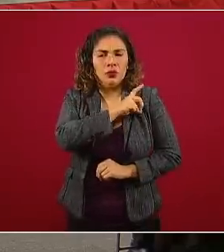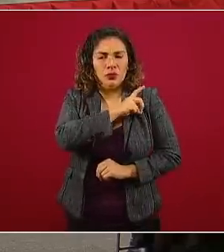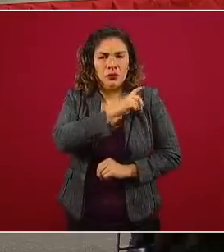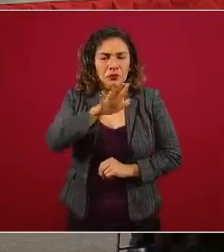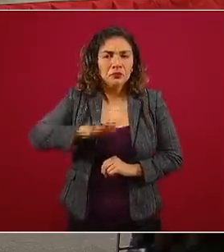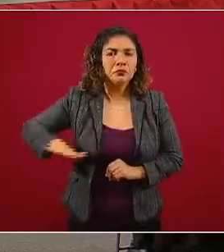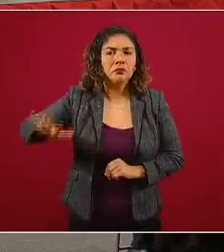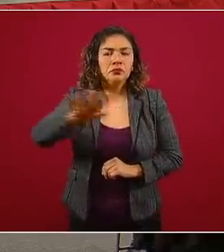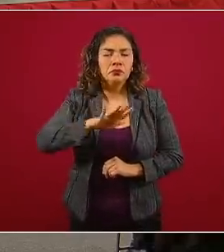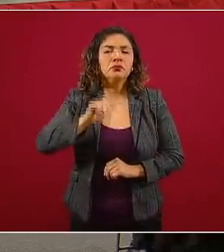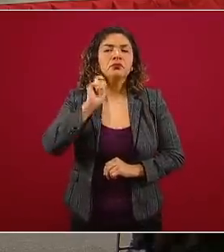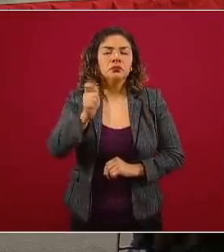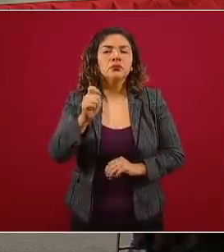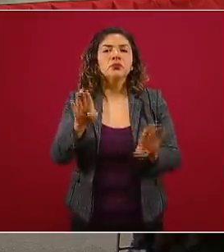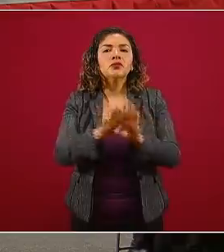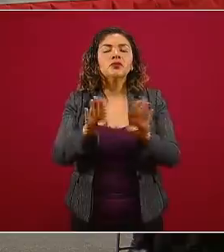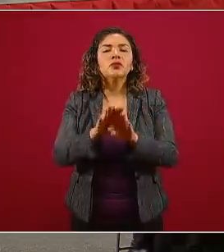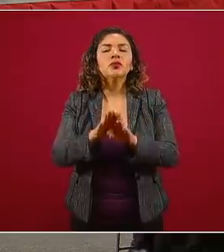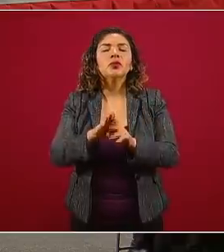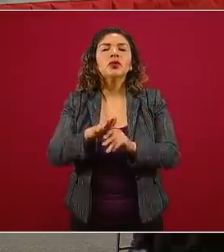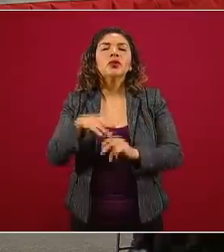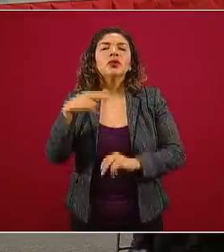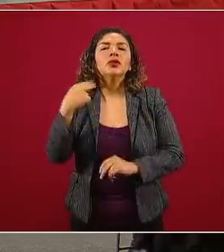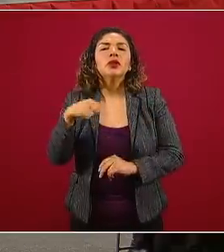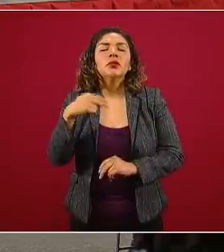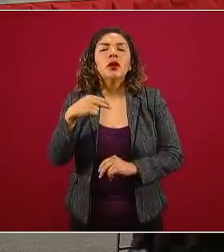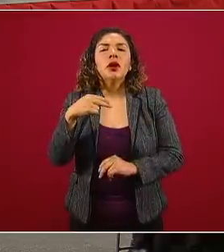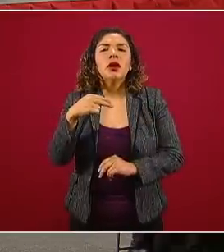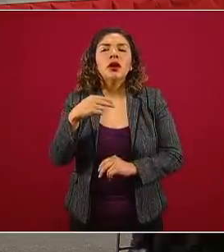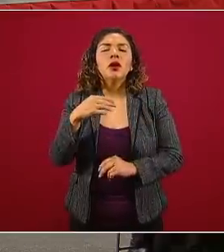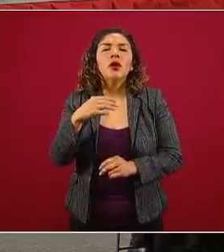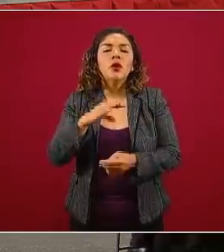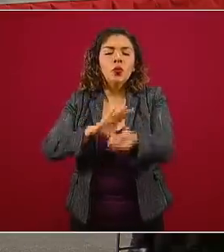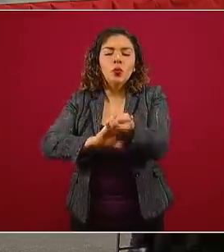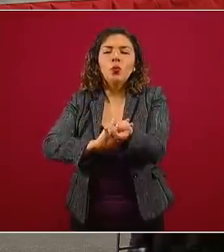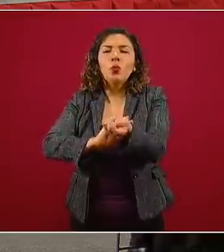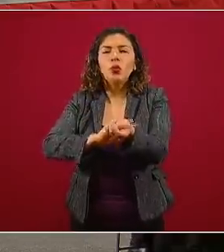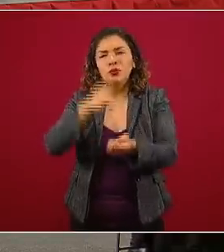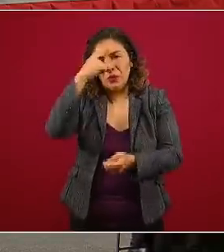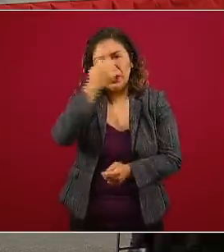se conoce como el pulso de la salud